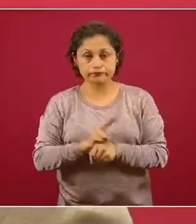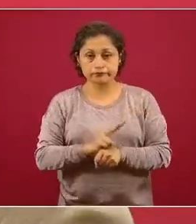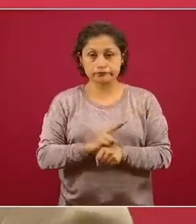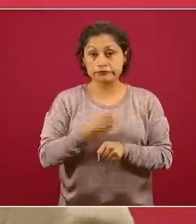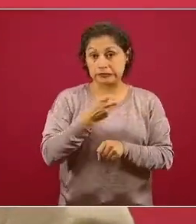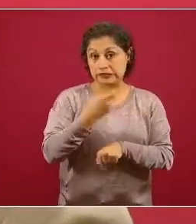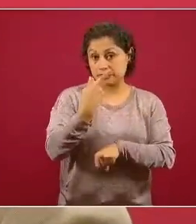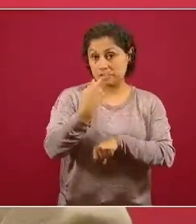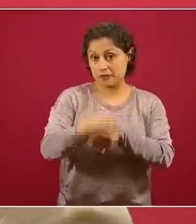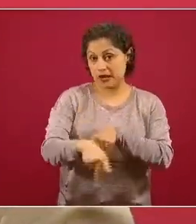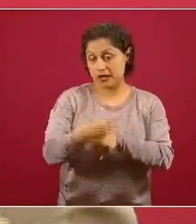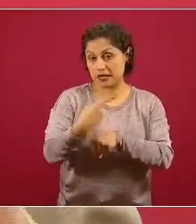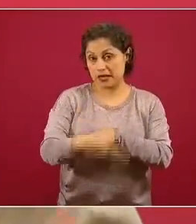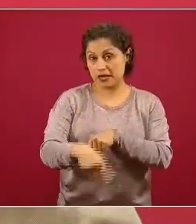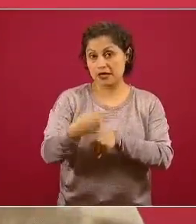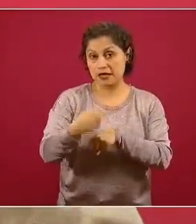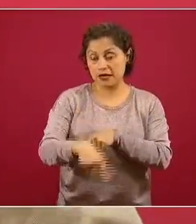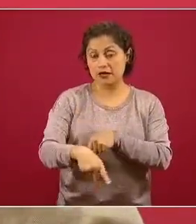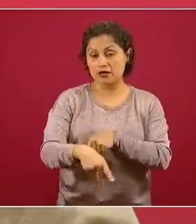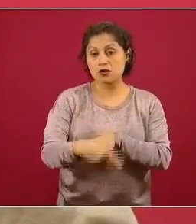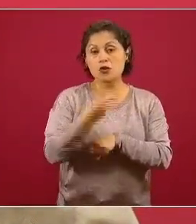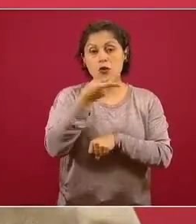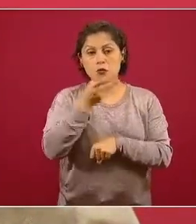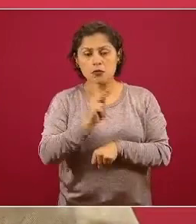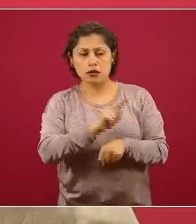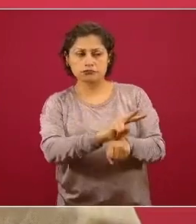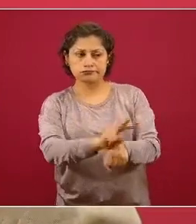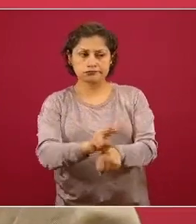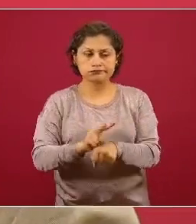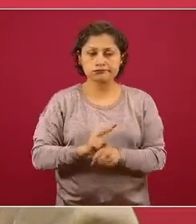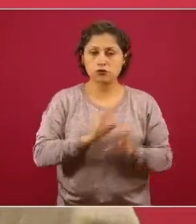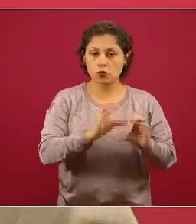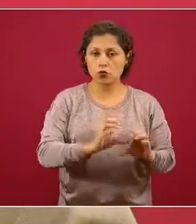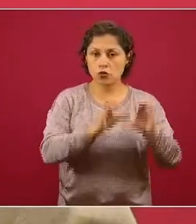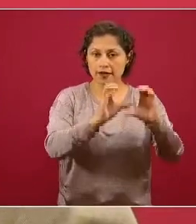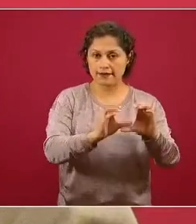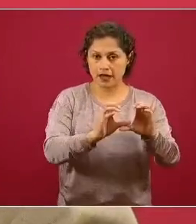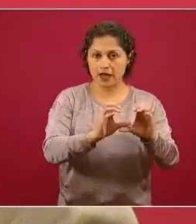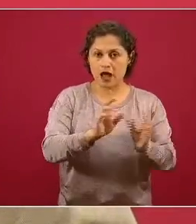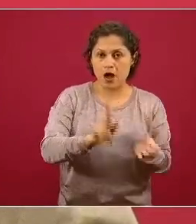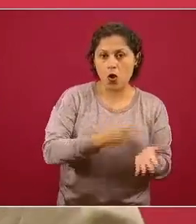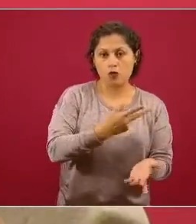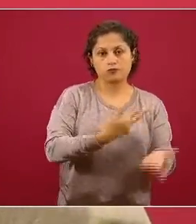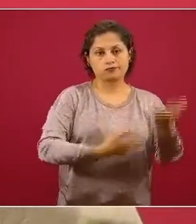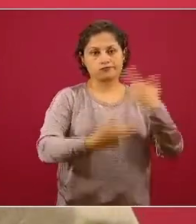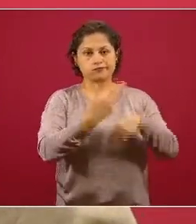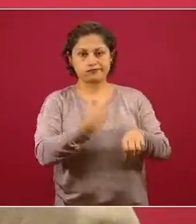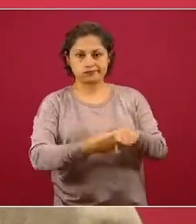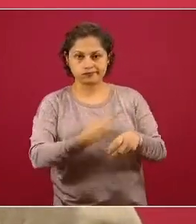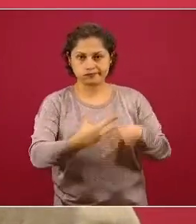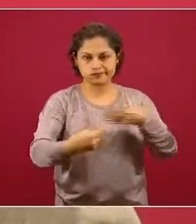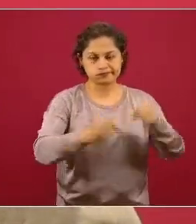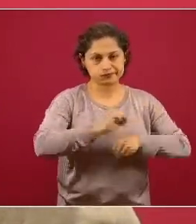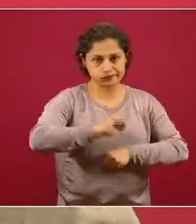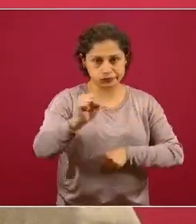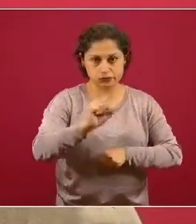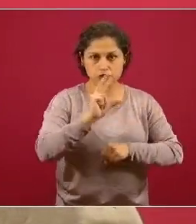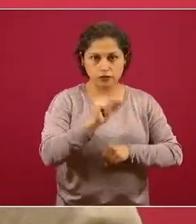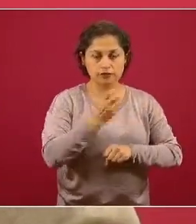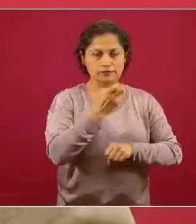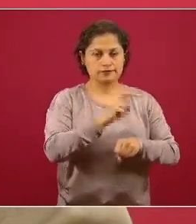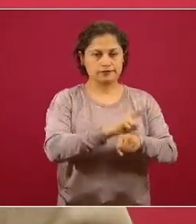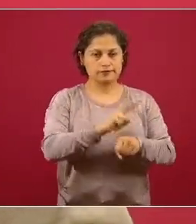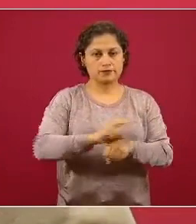riesgo de que haya un rebrote o un repunte. Segundo, la movilidad que tengan esas